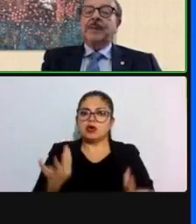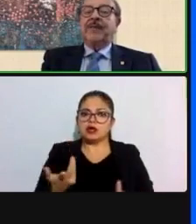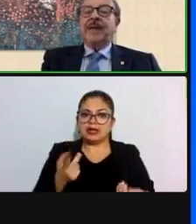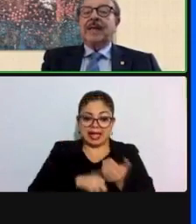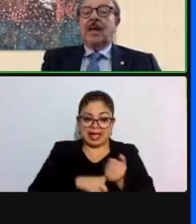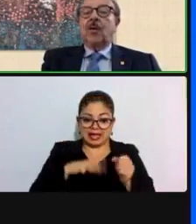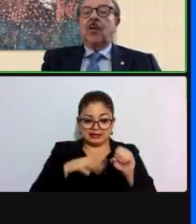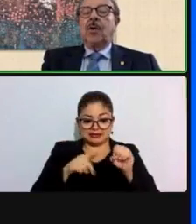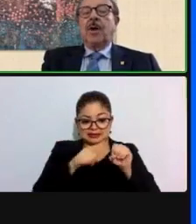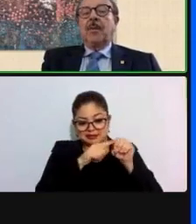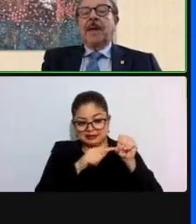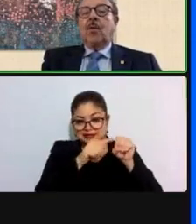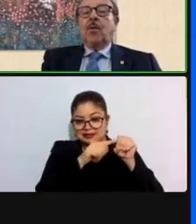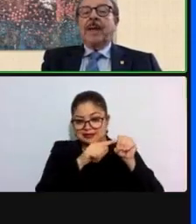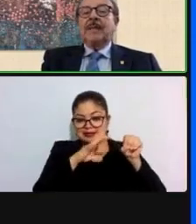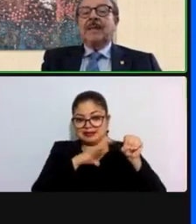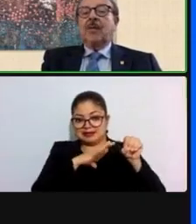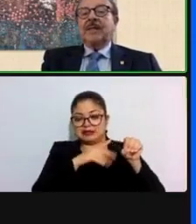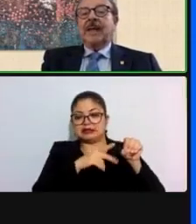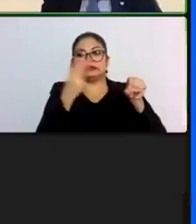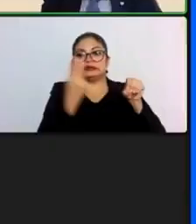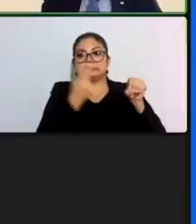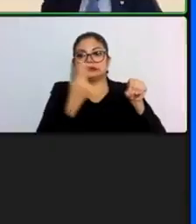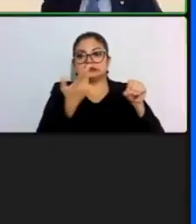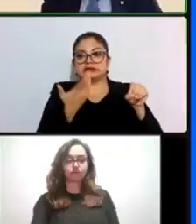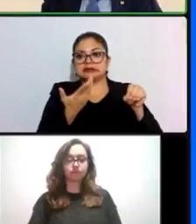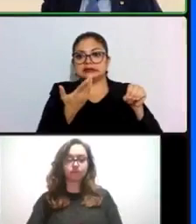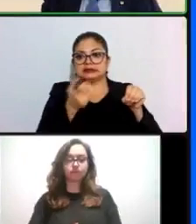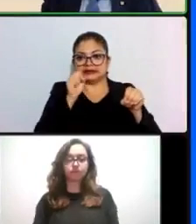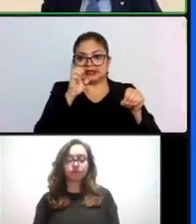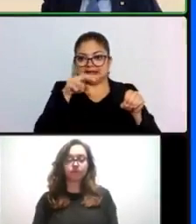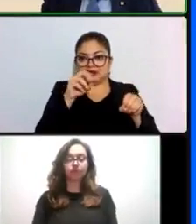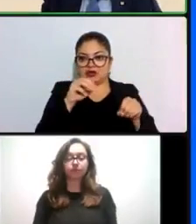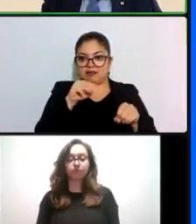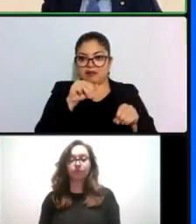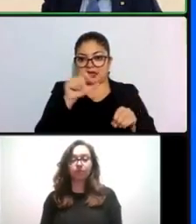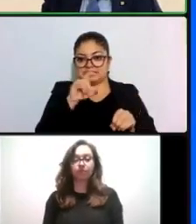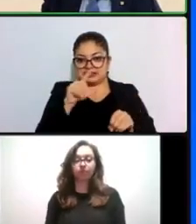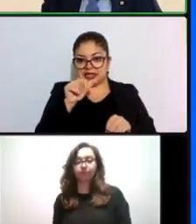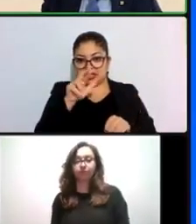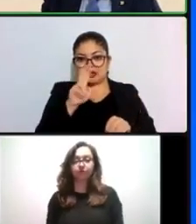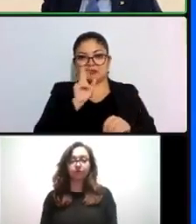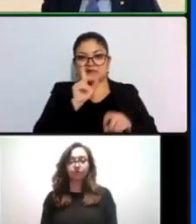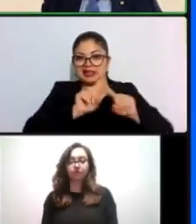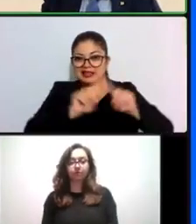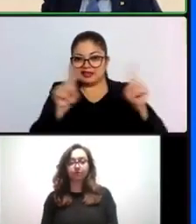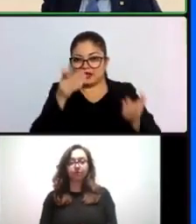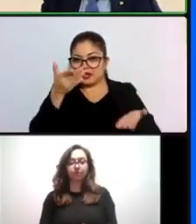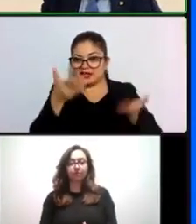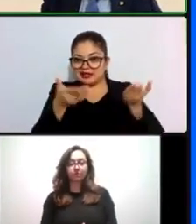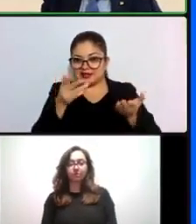ojo, van a ocupar el seno maxilar. Vean la diferencia de este seno opaco con el seno del otro lado de